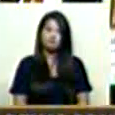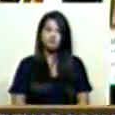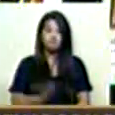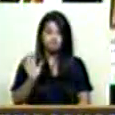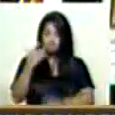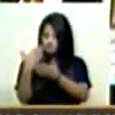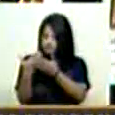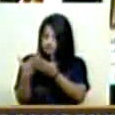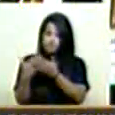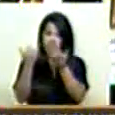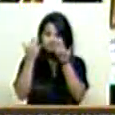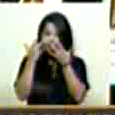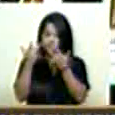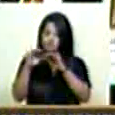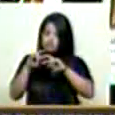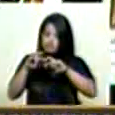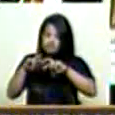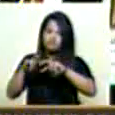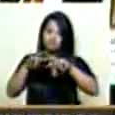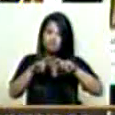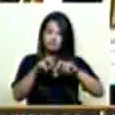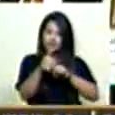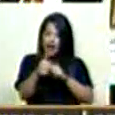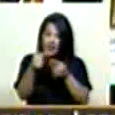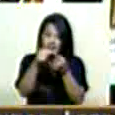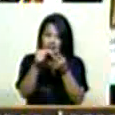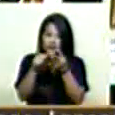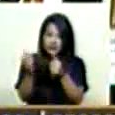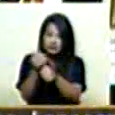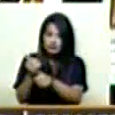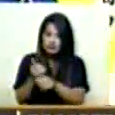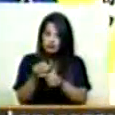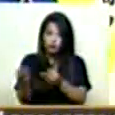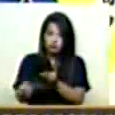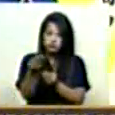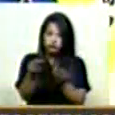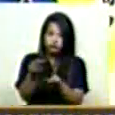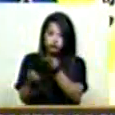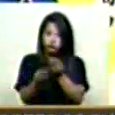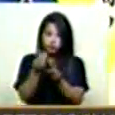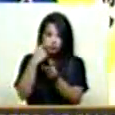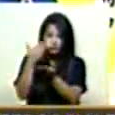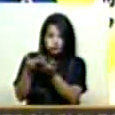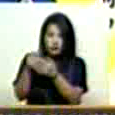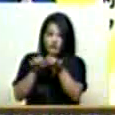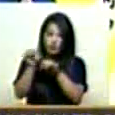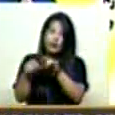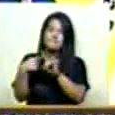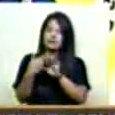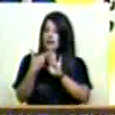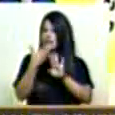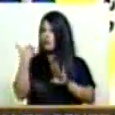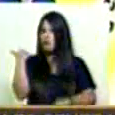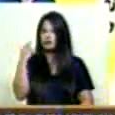evidencia de interés criminalístico además de la entrevista reciente